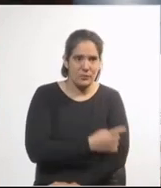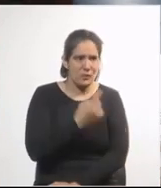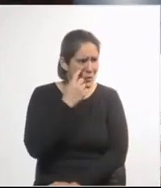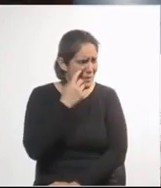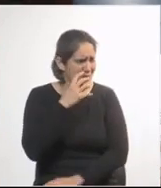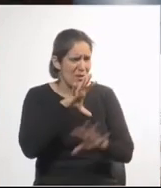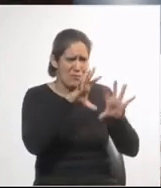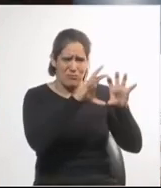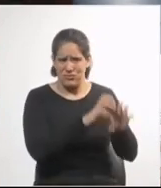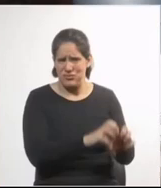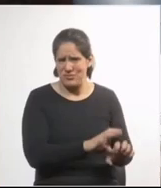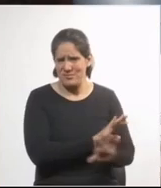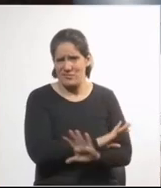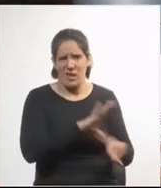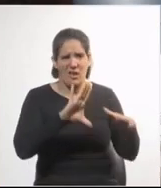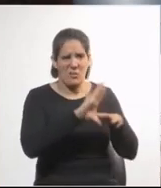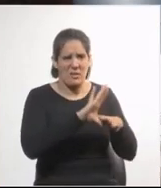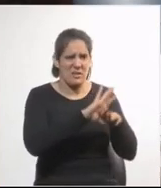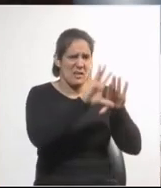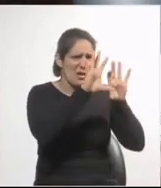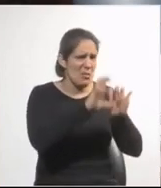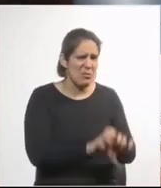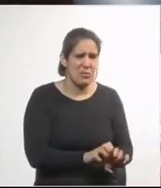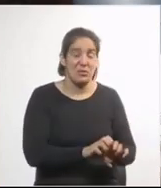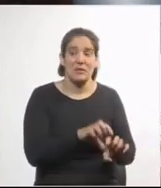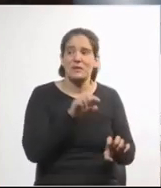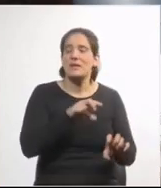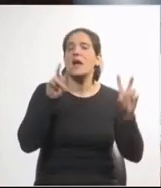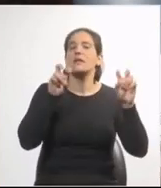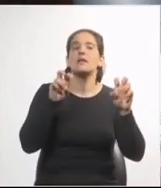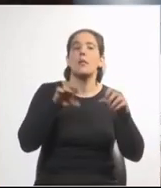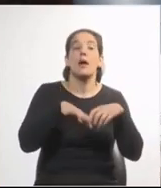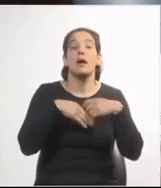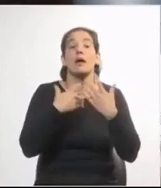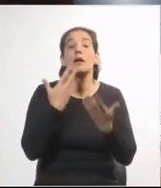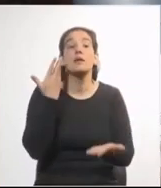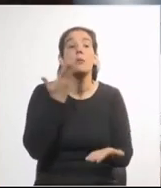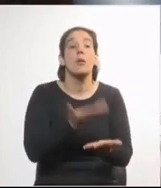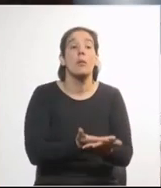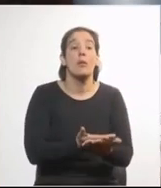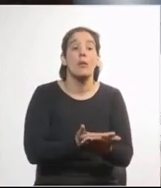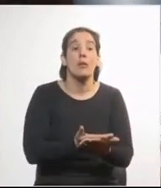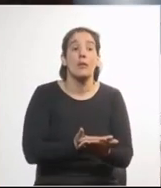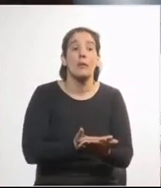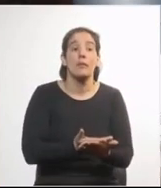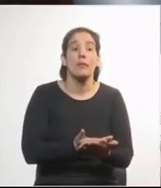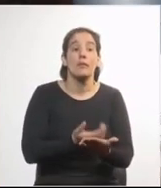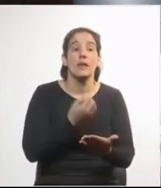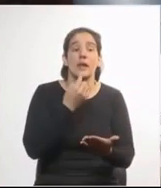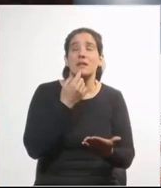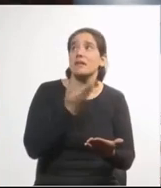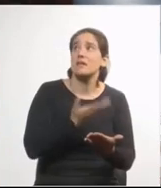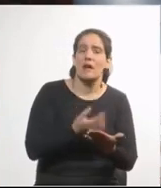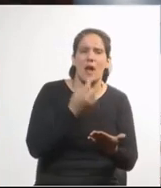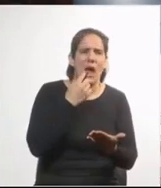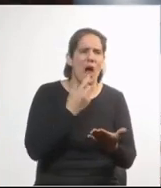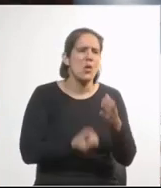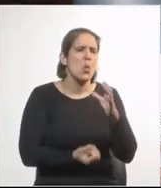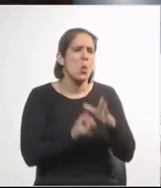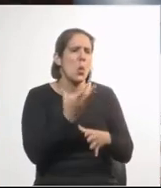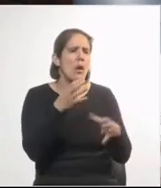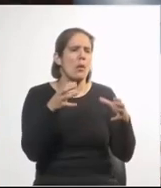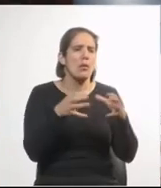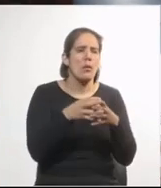tan grande que en este tema, que ahora se propone en la norma que estamos considerando la conformación de un equipo